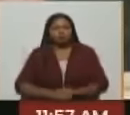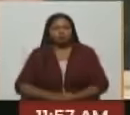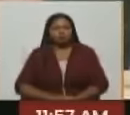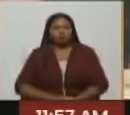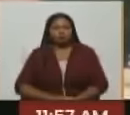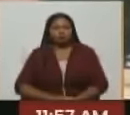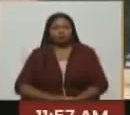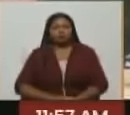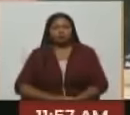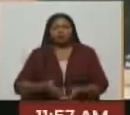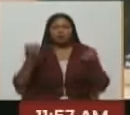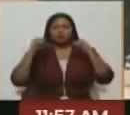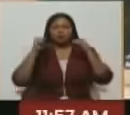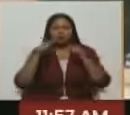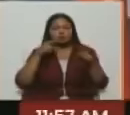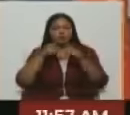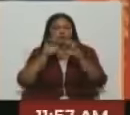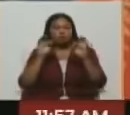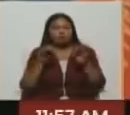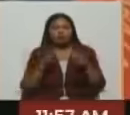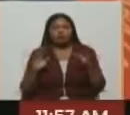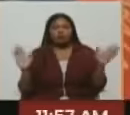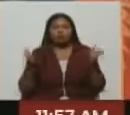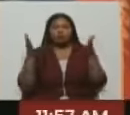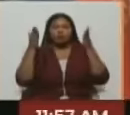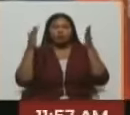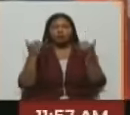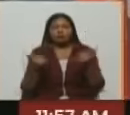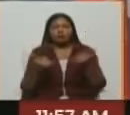en un ejercicio de pesadilla de ellos triunfar, es